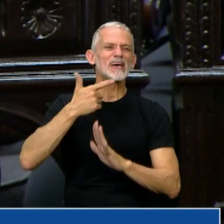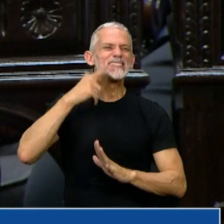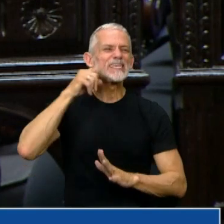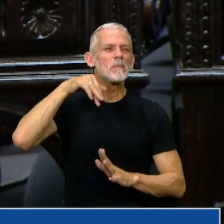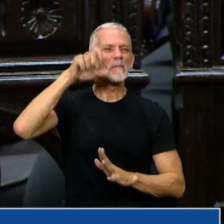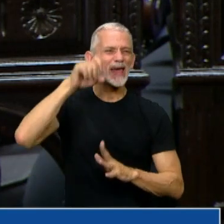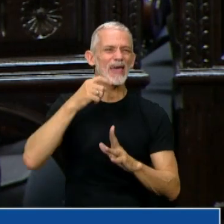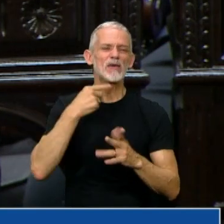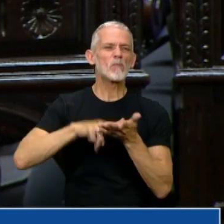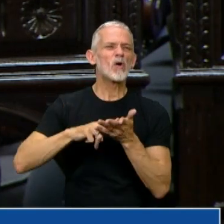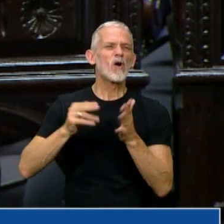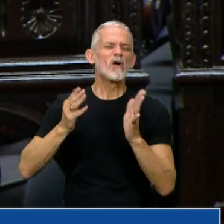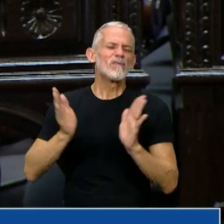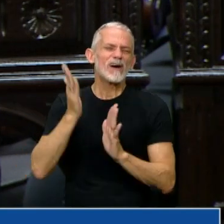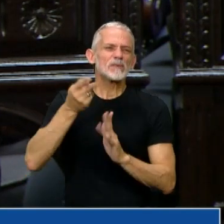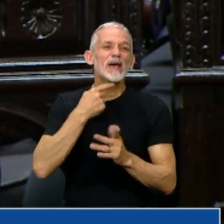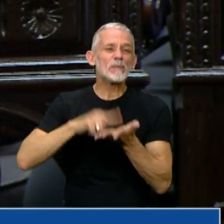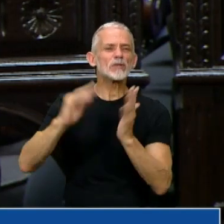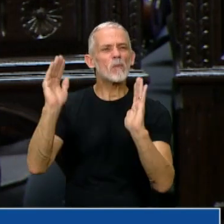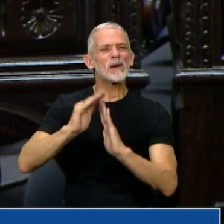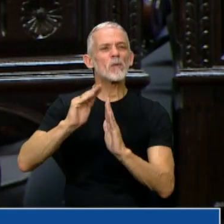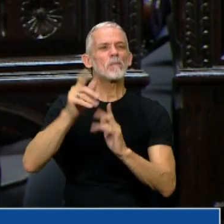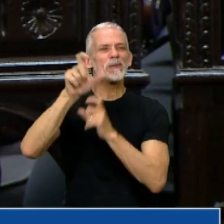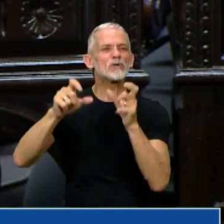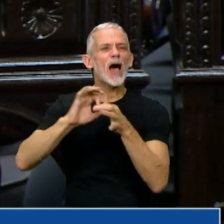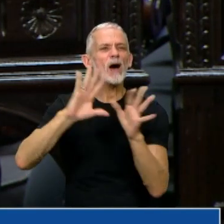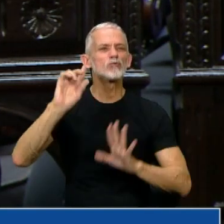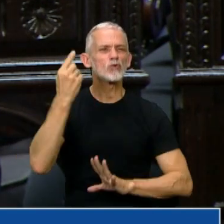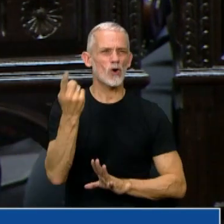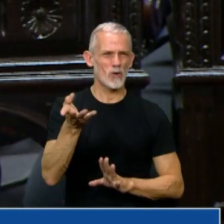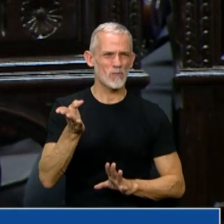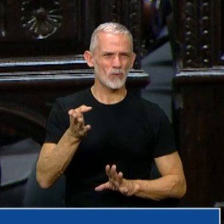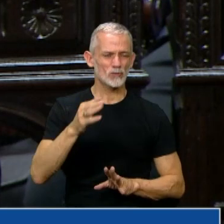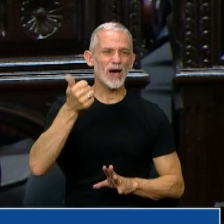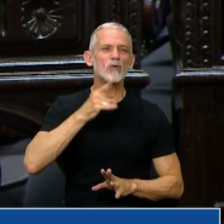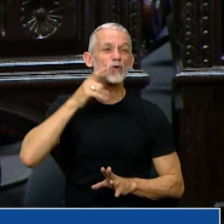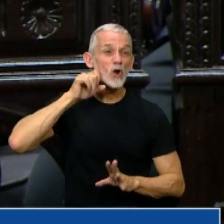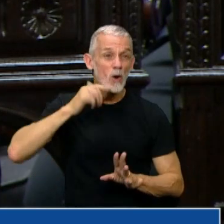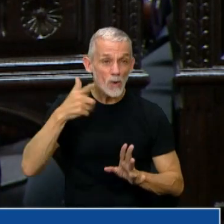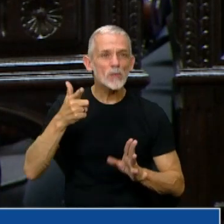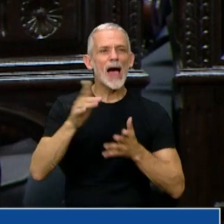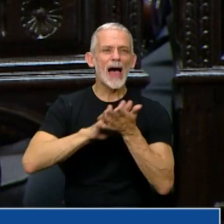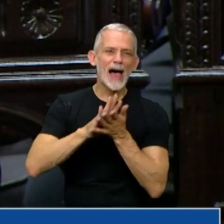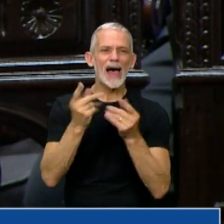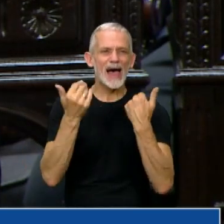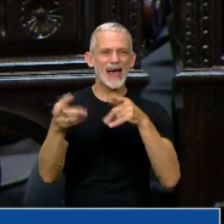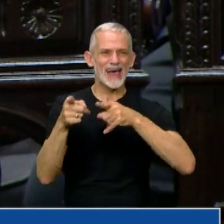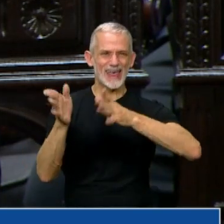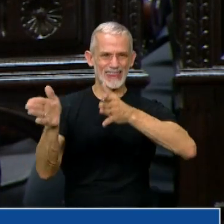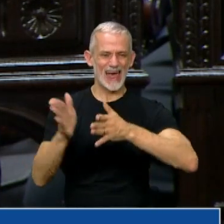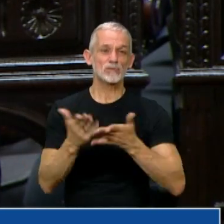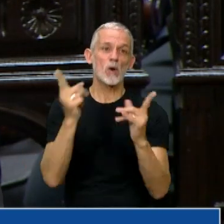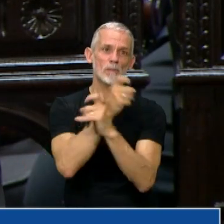simplificación tributaria y alivio fiscal para los autónomos, y tratando de resolver allí también